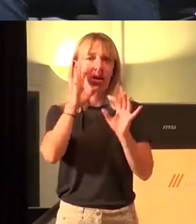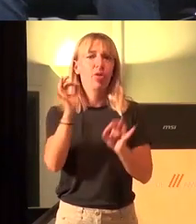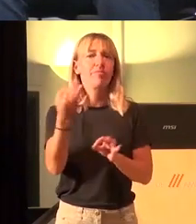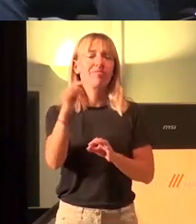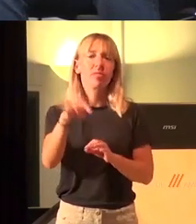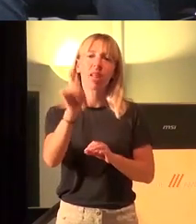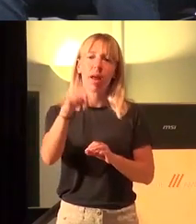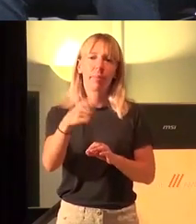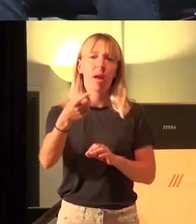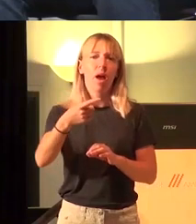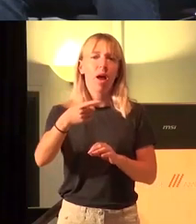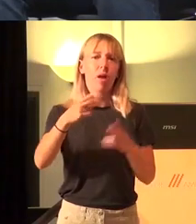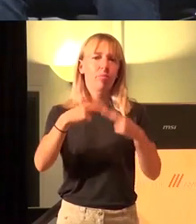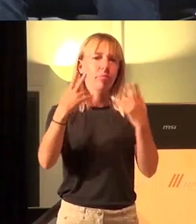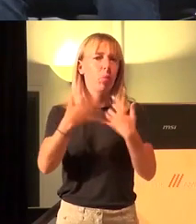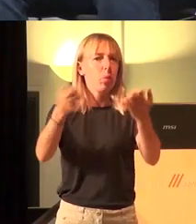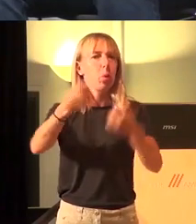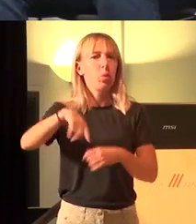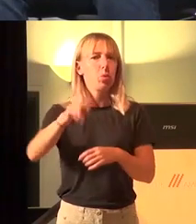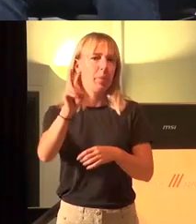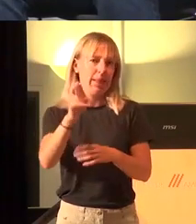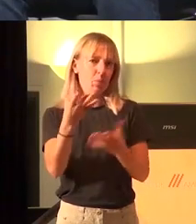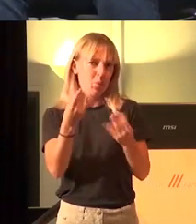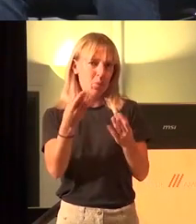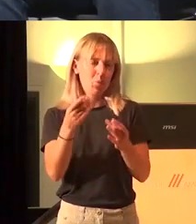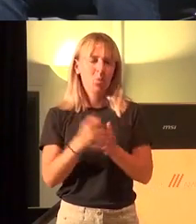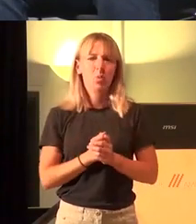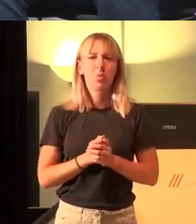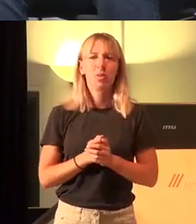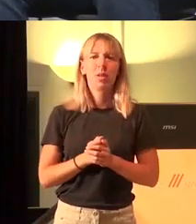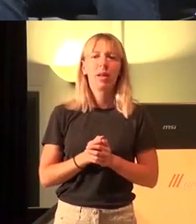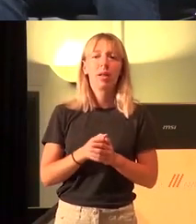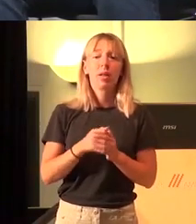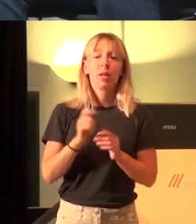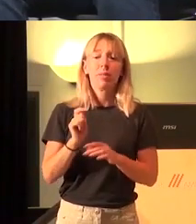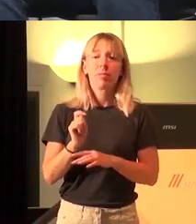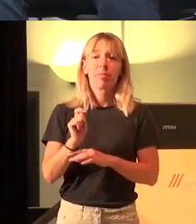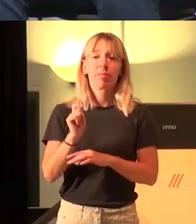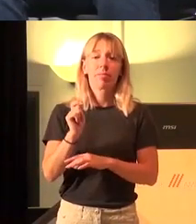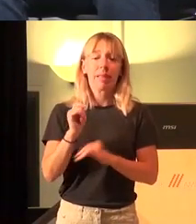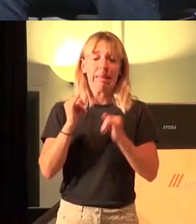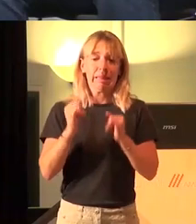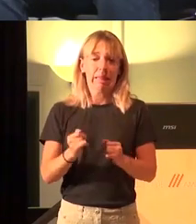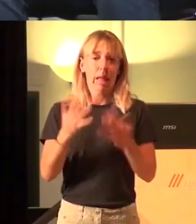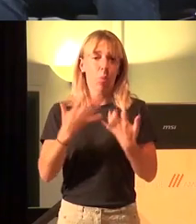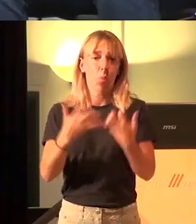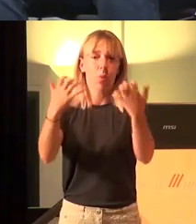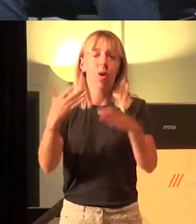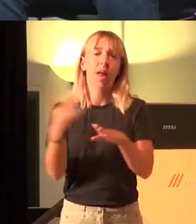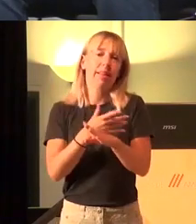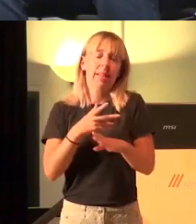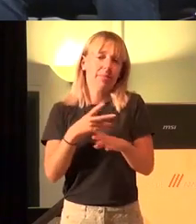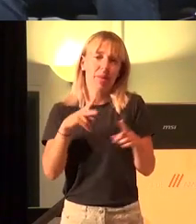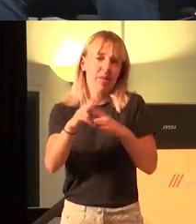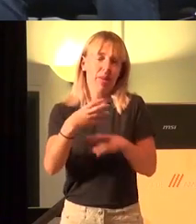eso también a nuestro público le ha servido mucho. Para llegar al público, creo que antes es inevitable hablar de lo